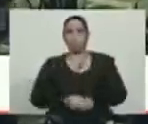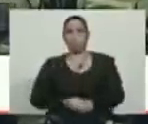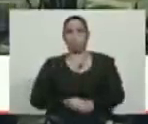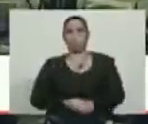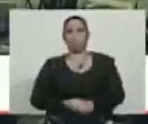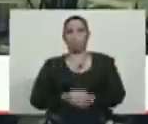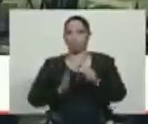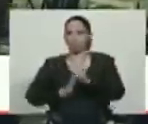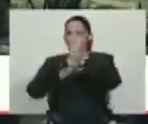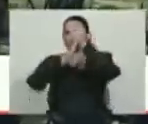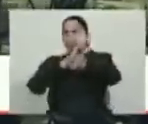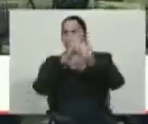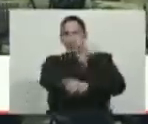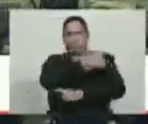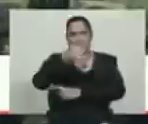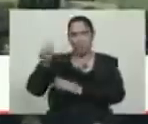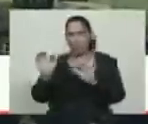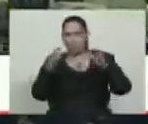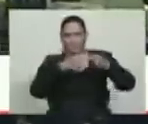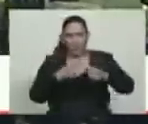Del liderazgo de cada componente.